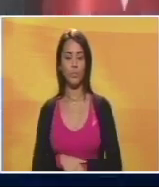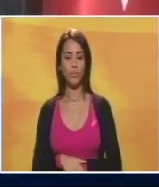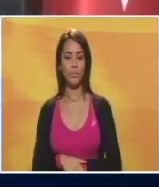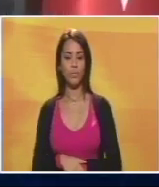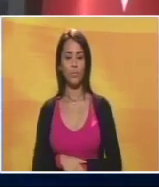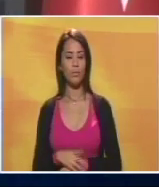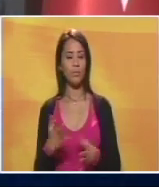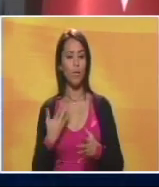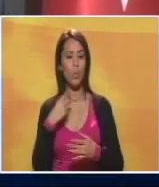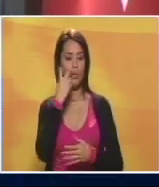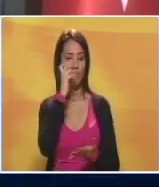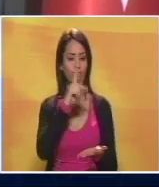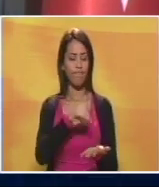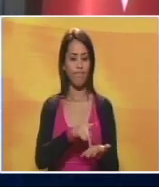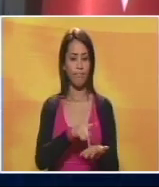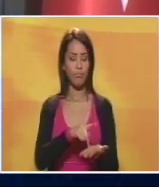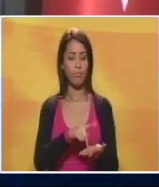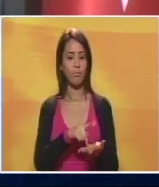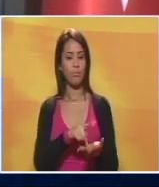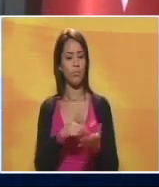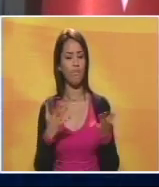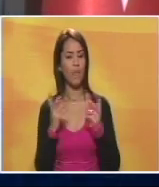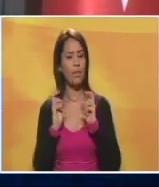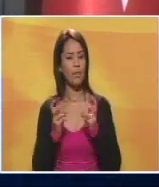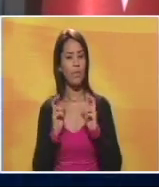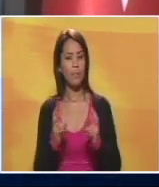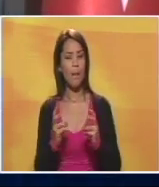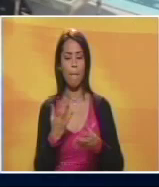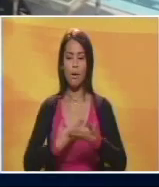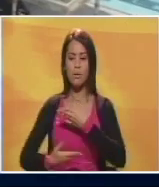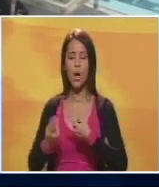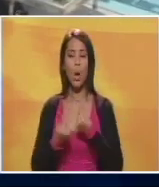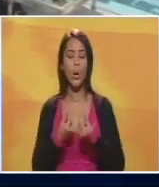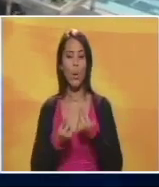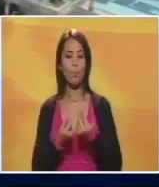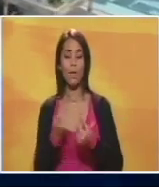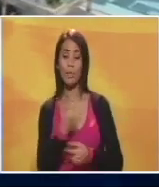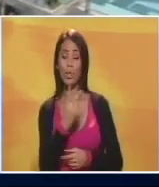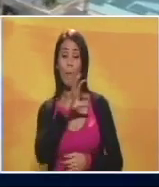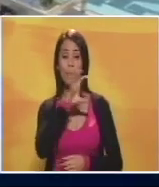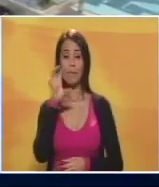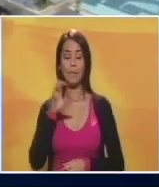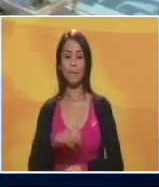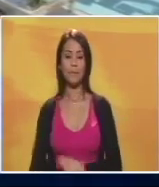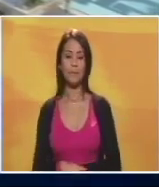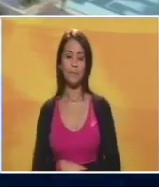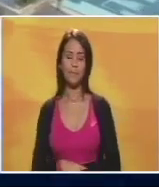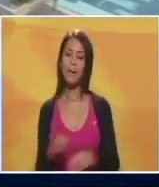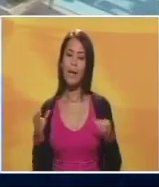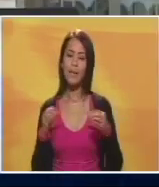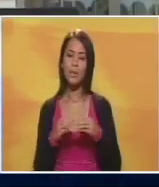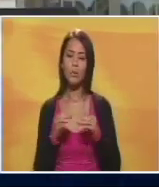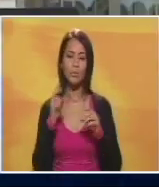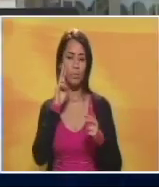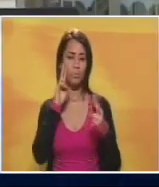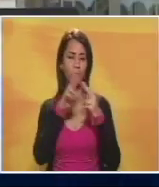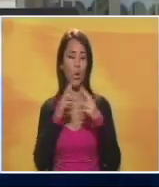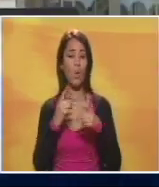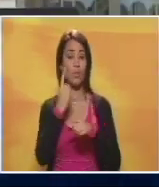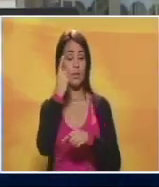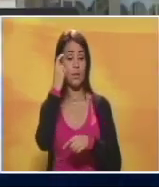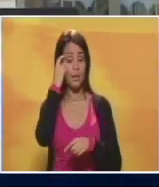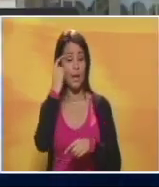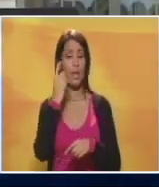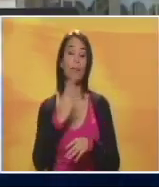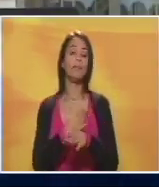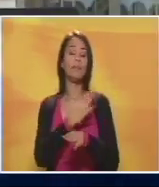en una visita centrada en estrechar la cooperación económica entre sus dos países. El encuentro se produce un día antes de la